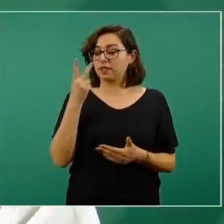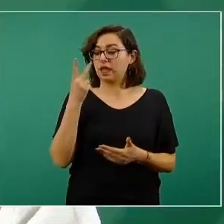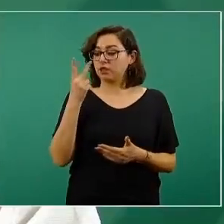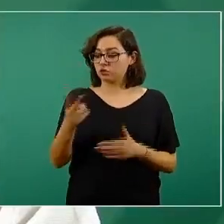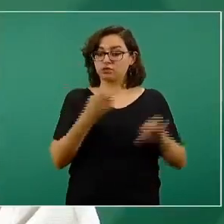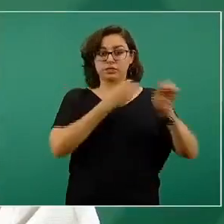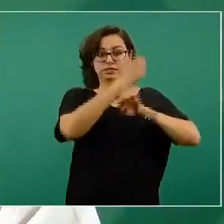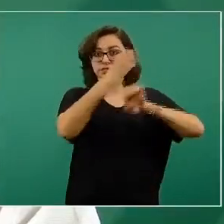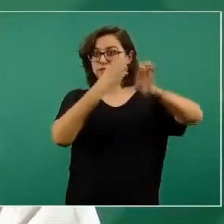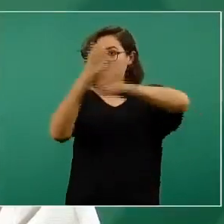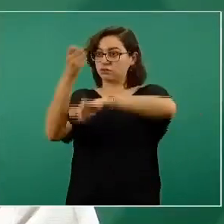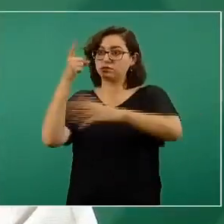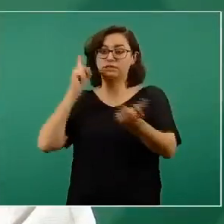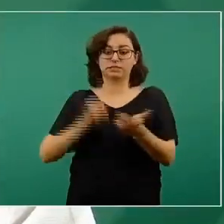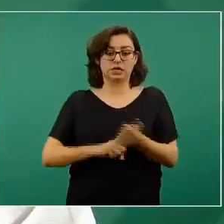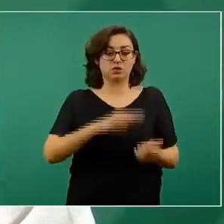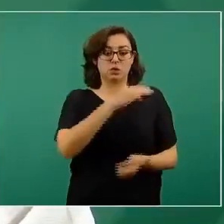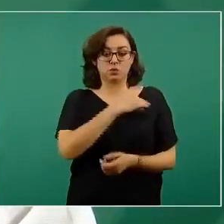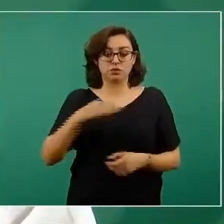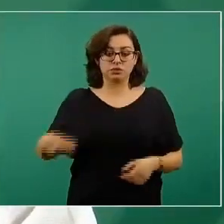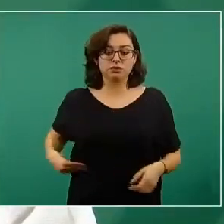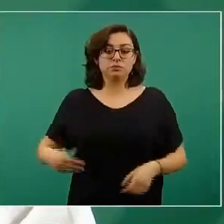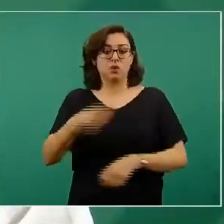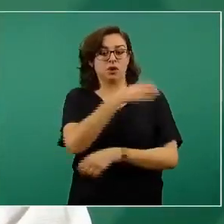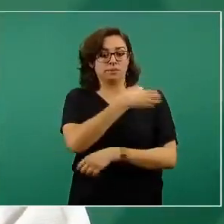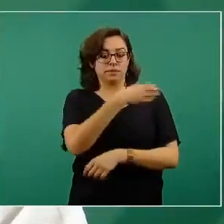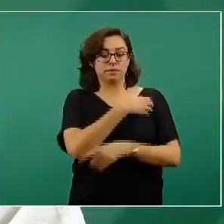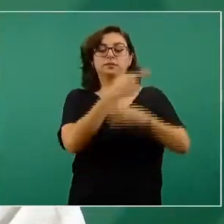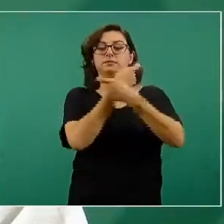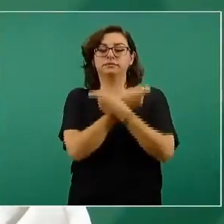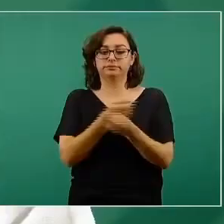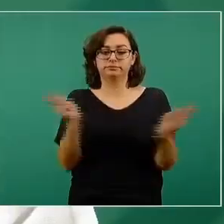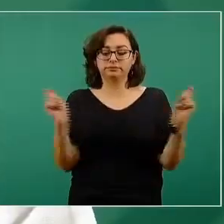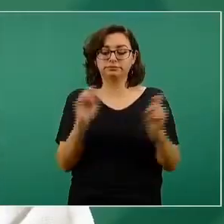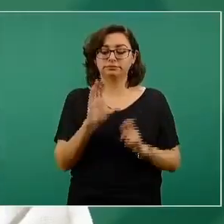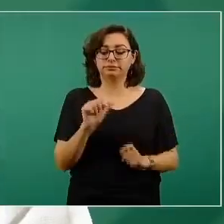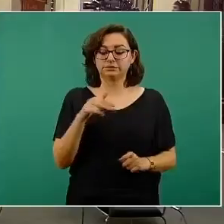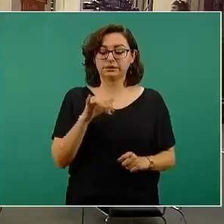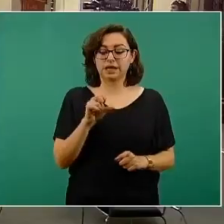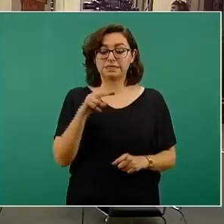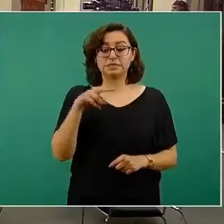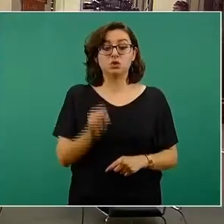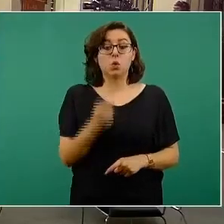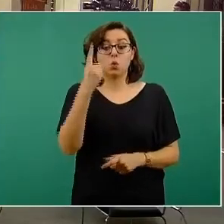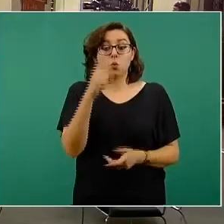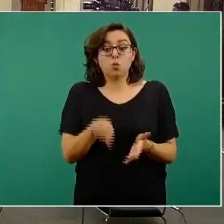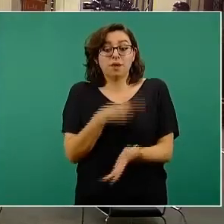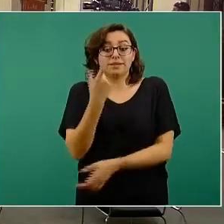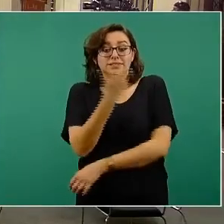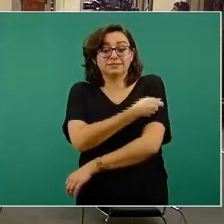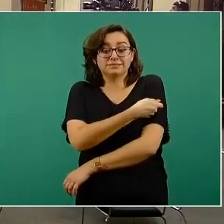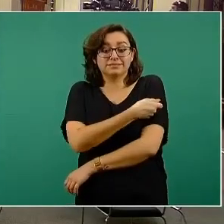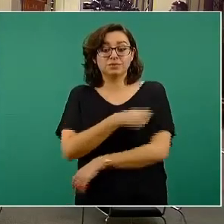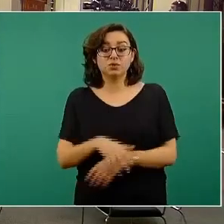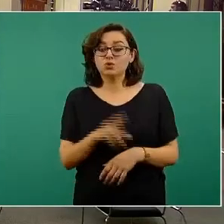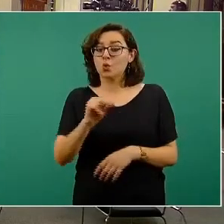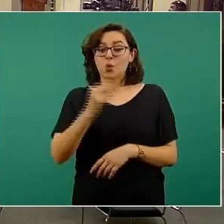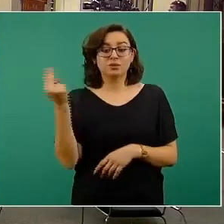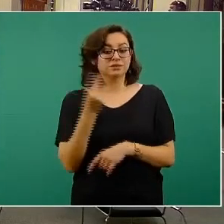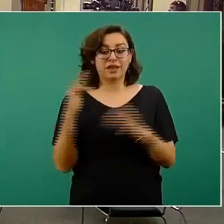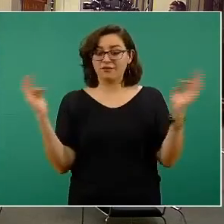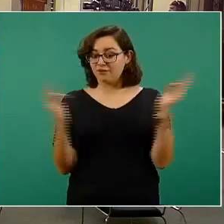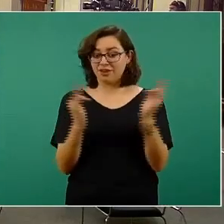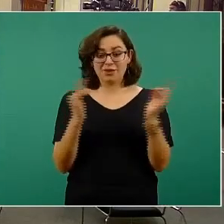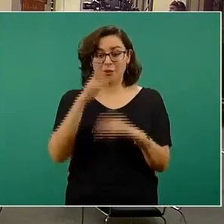estamos pensando también por la factibilidad. Las vacunas de CanSino son una sola dosis, no requieren